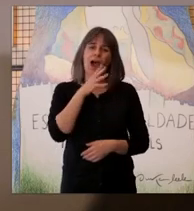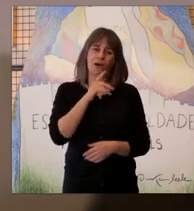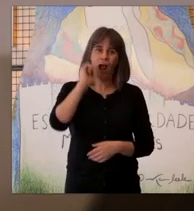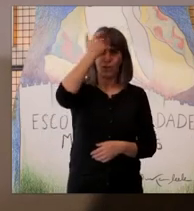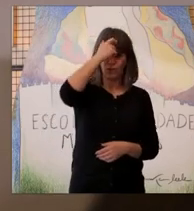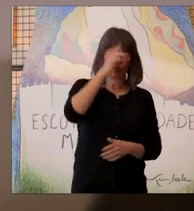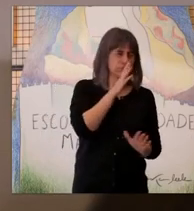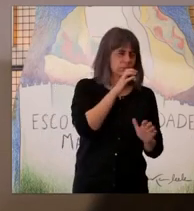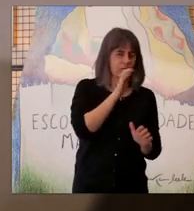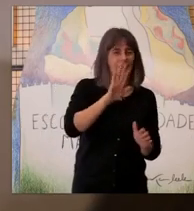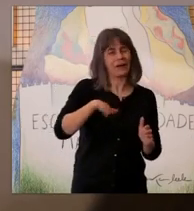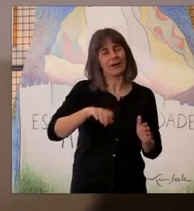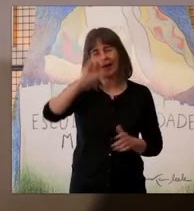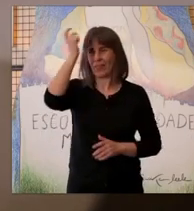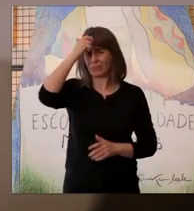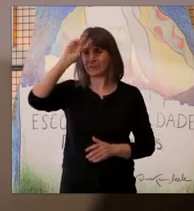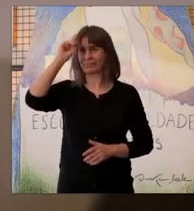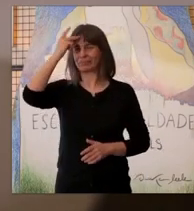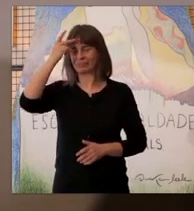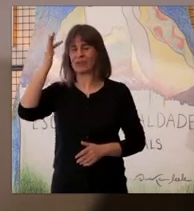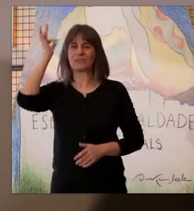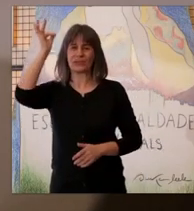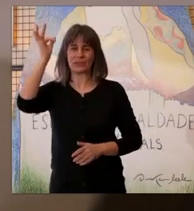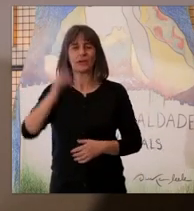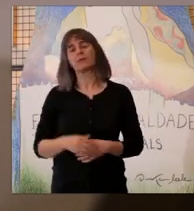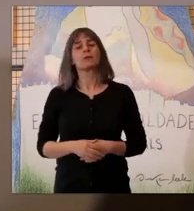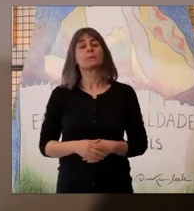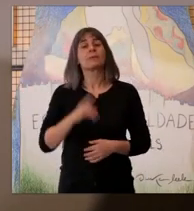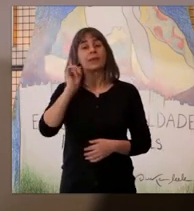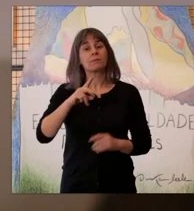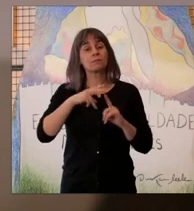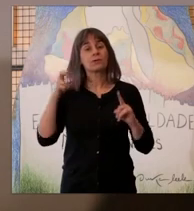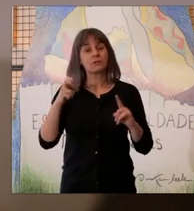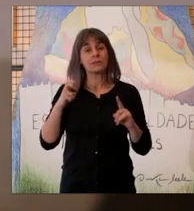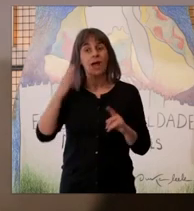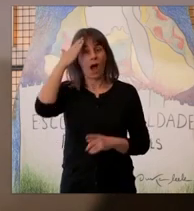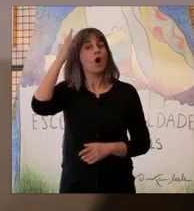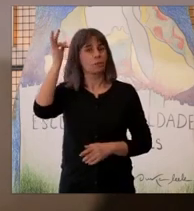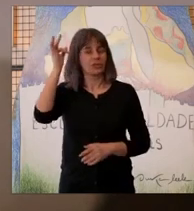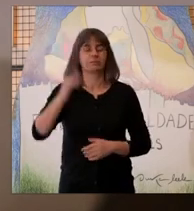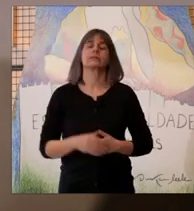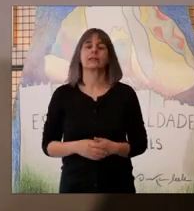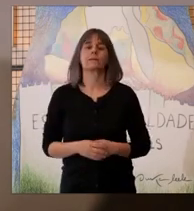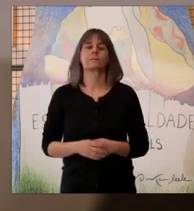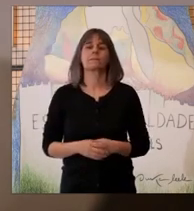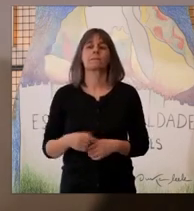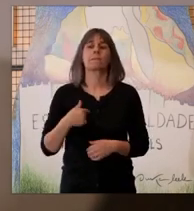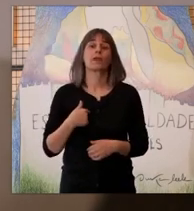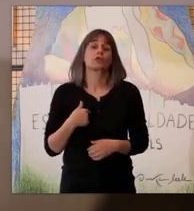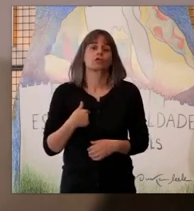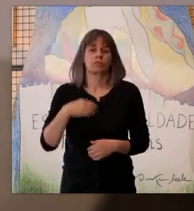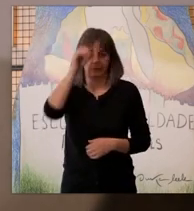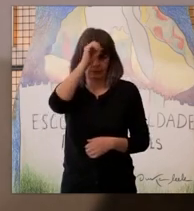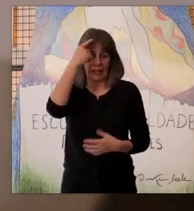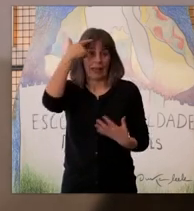y además Pues también desde una mirada optimista yo creo que